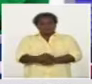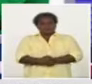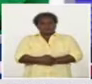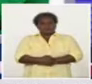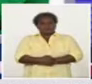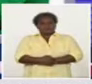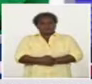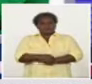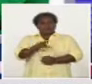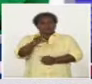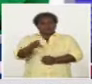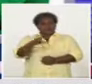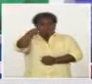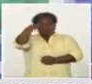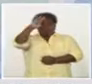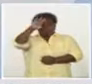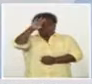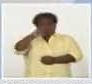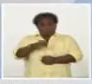Finalmente Cuba con